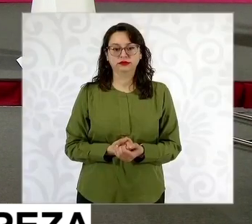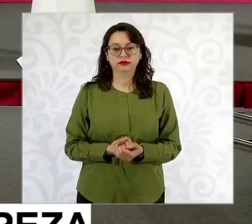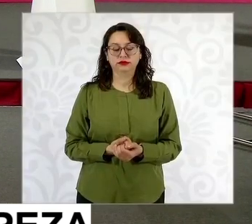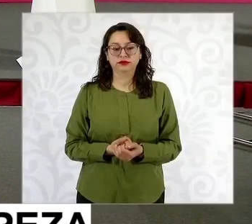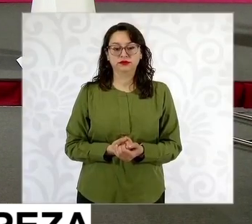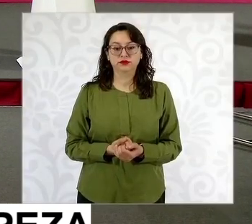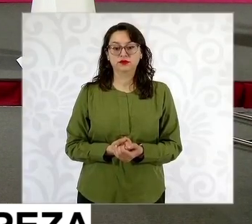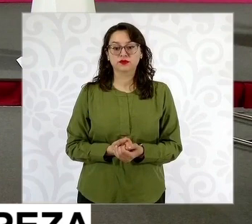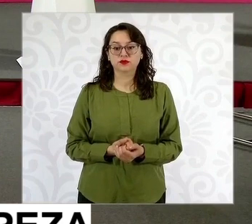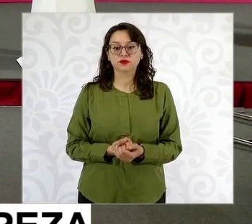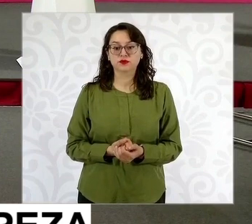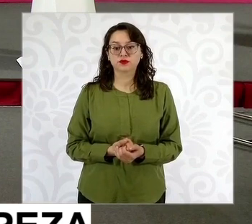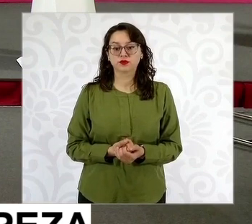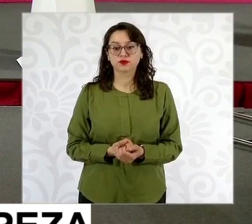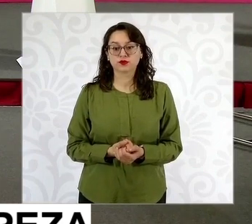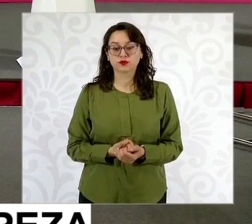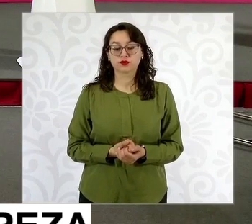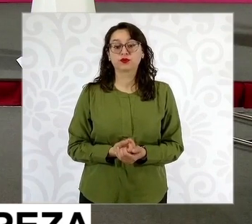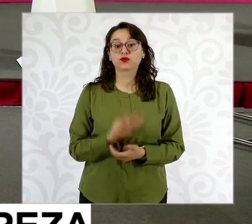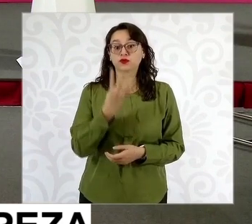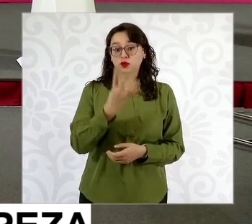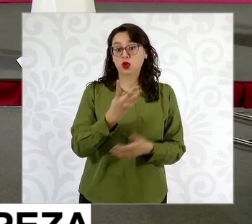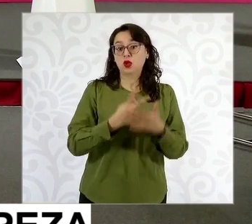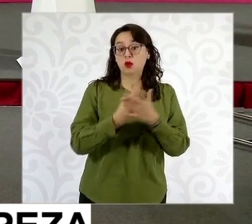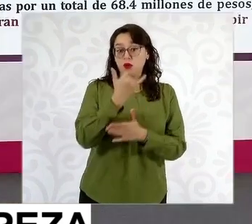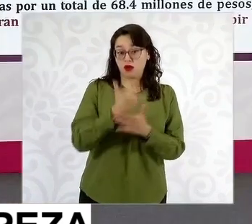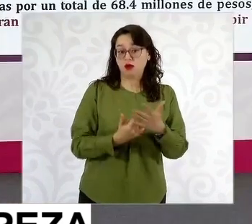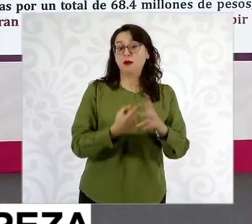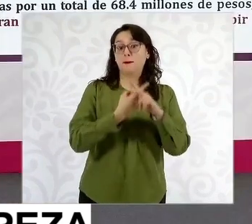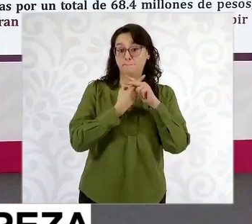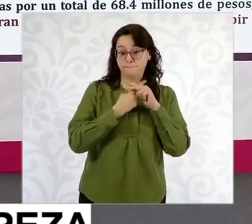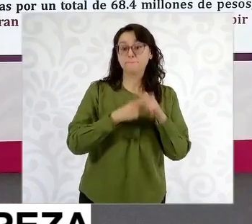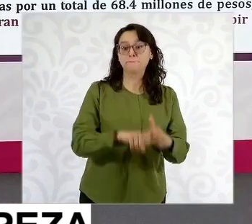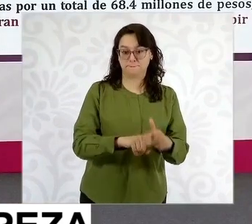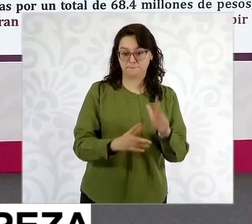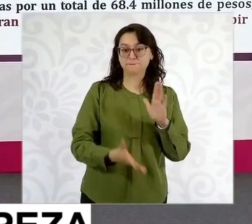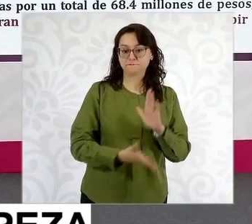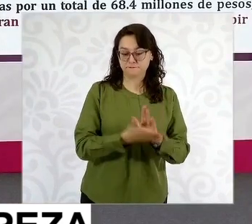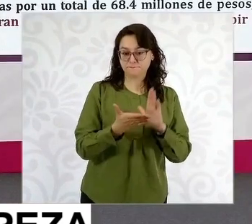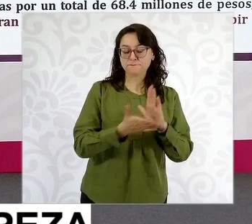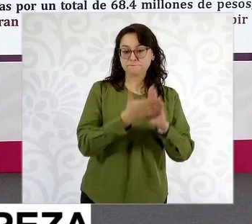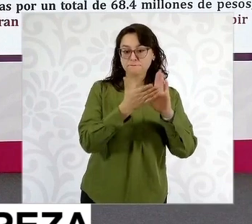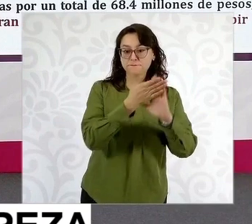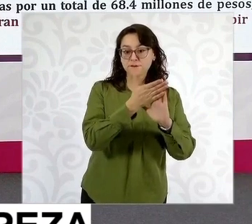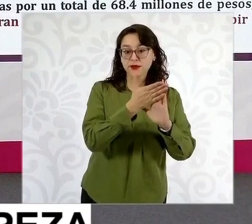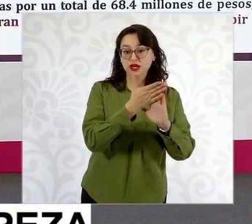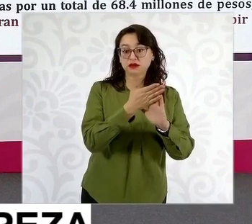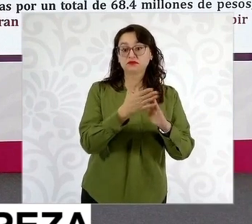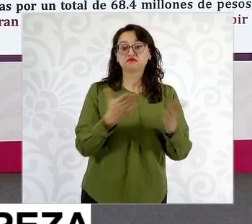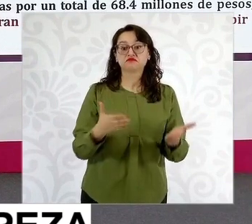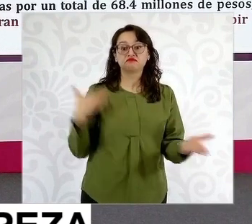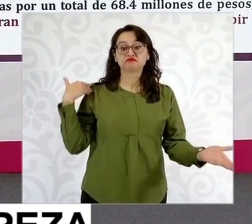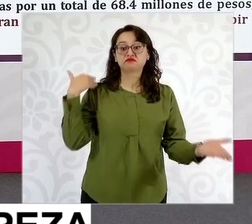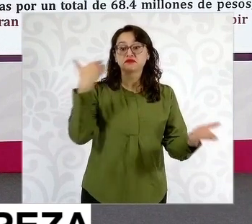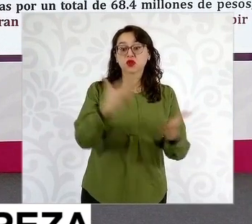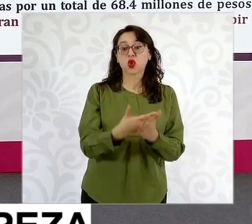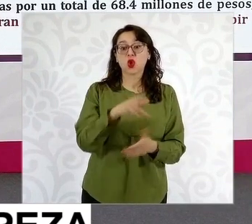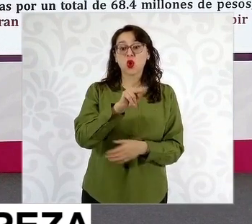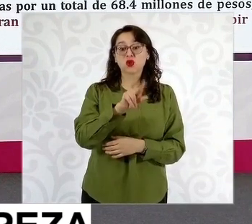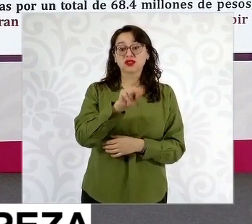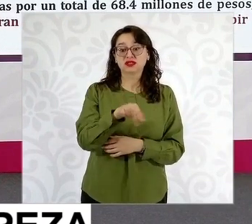los 4 que sí comenzaron la construcción, adeudan casi 83 millones de